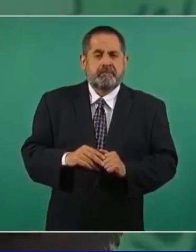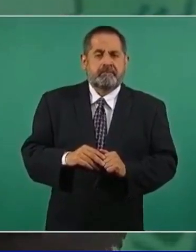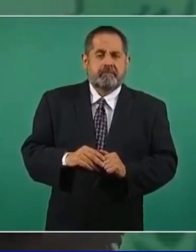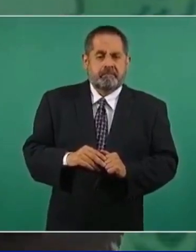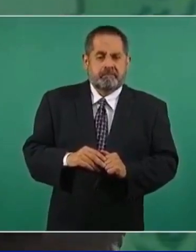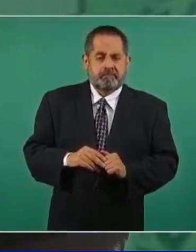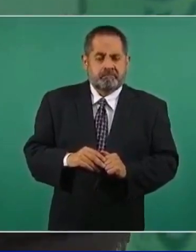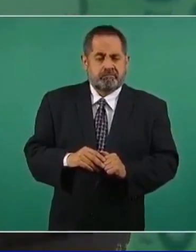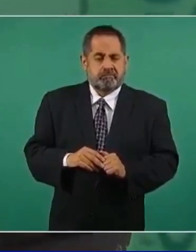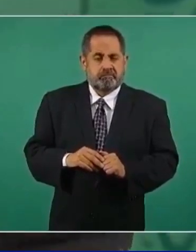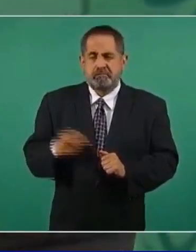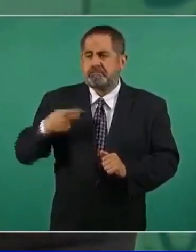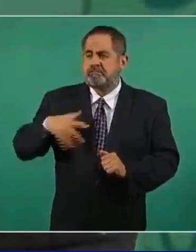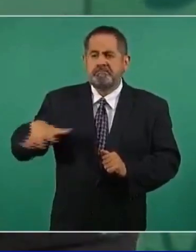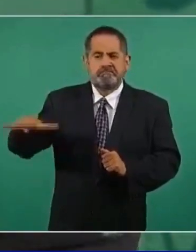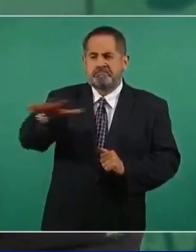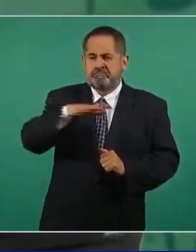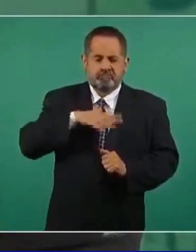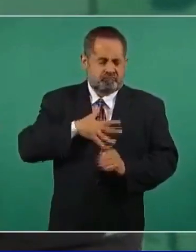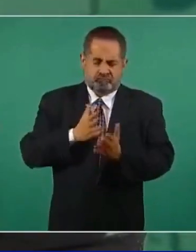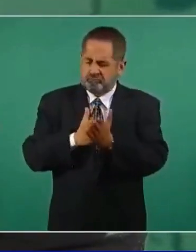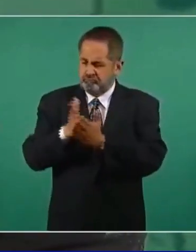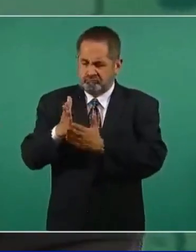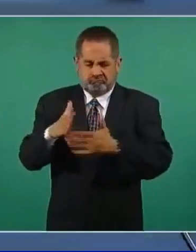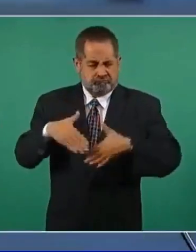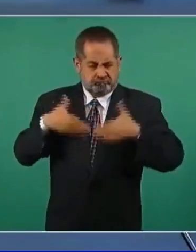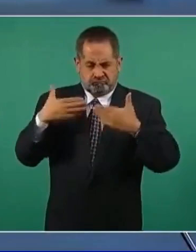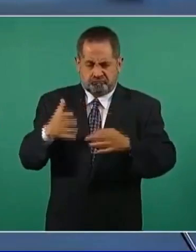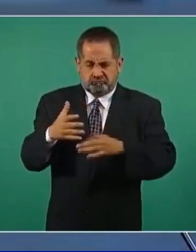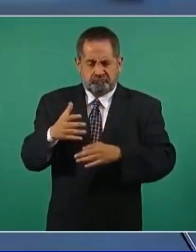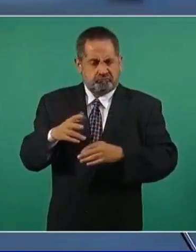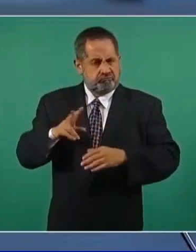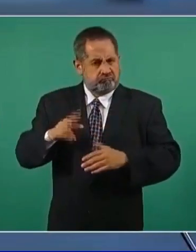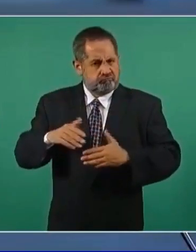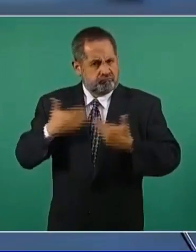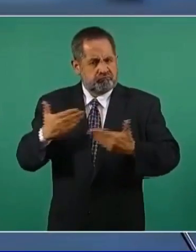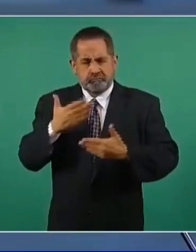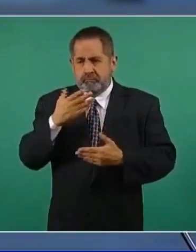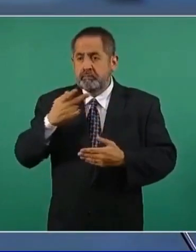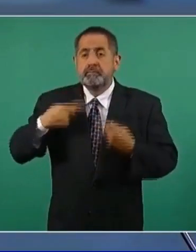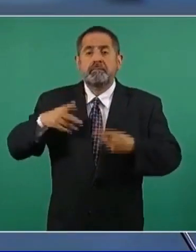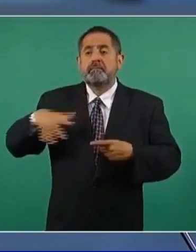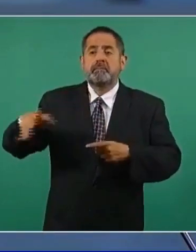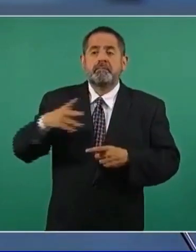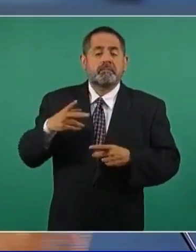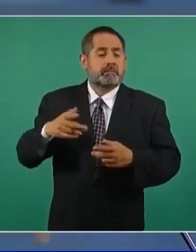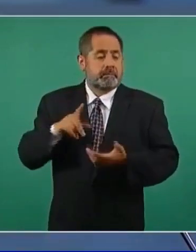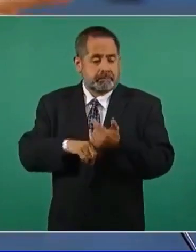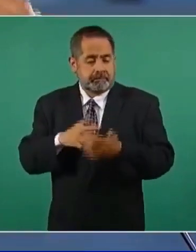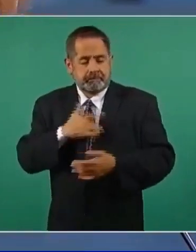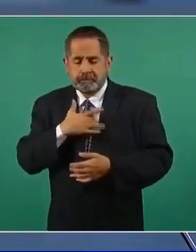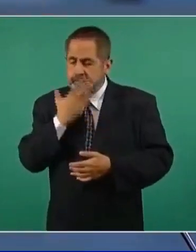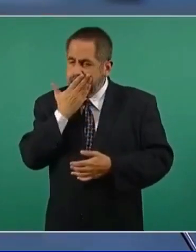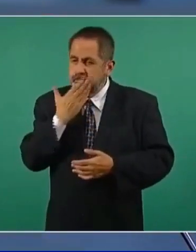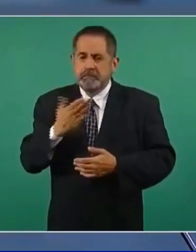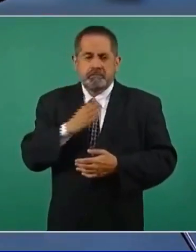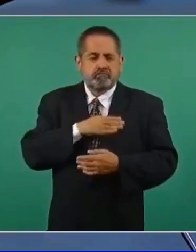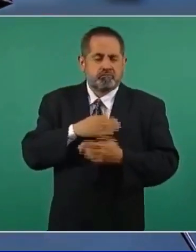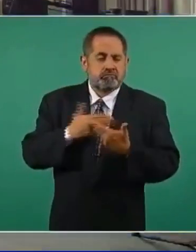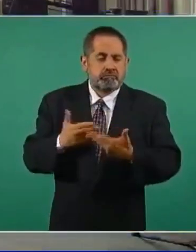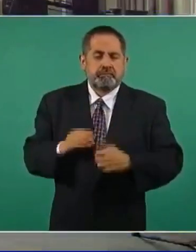muy franca, de buenos sentimientos. Muy bien, atrás.